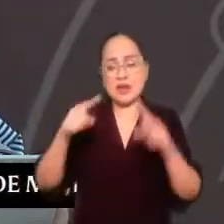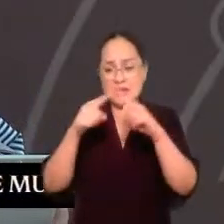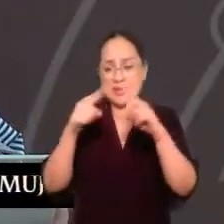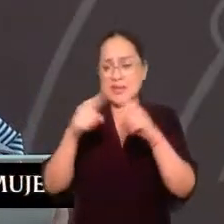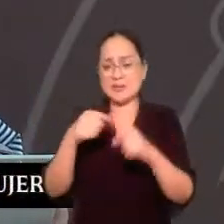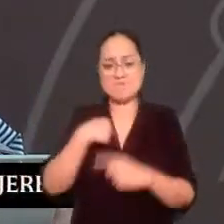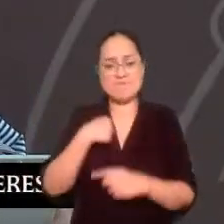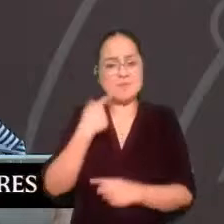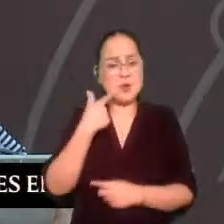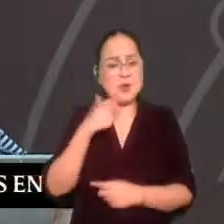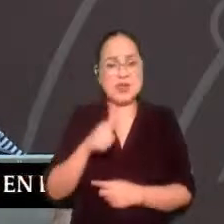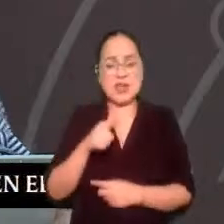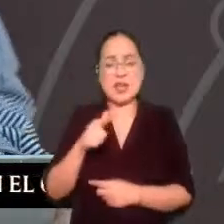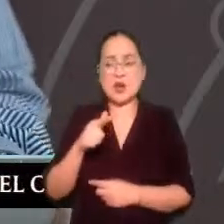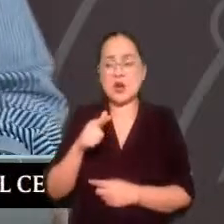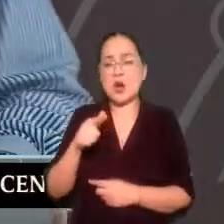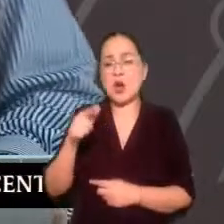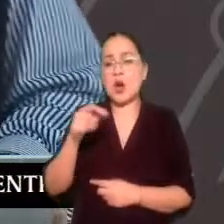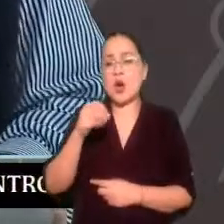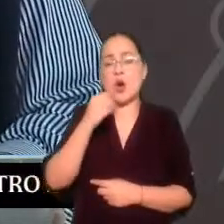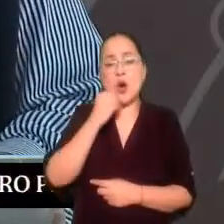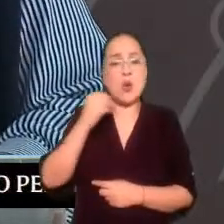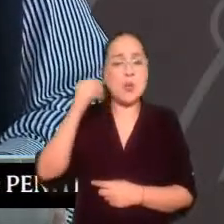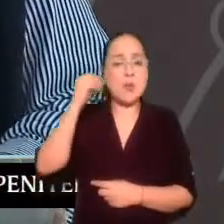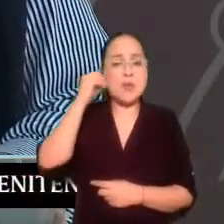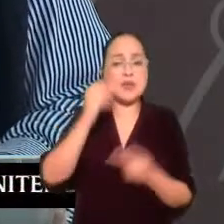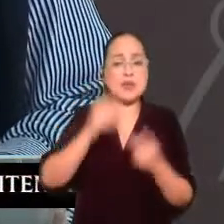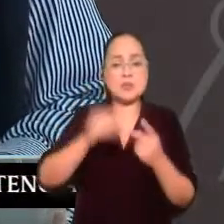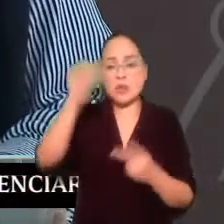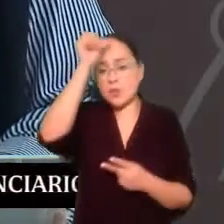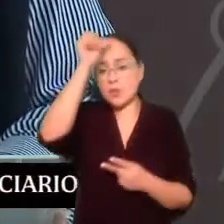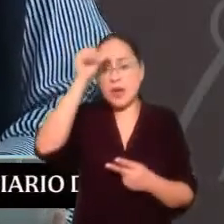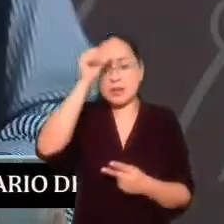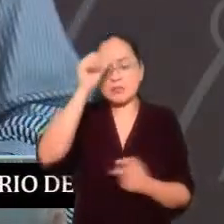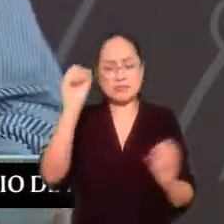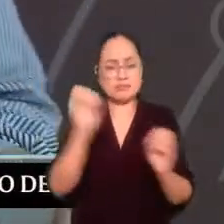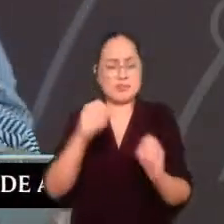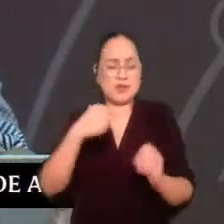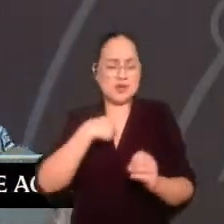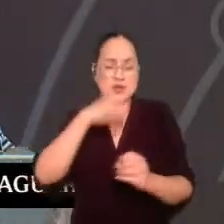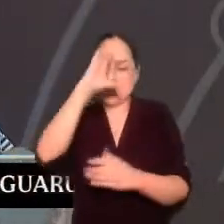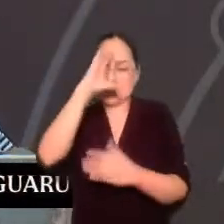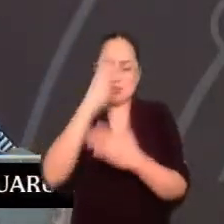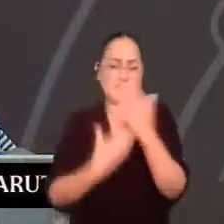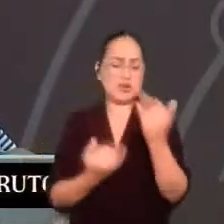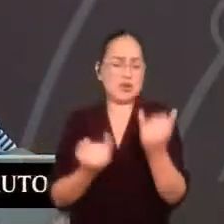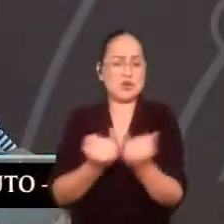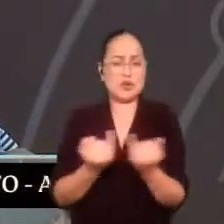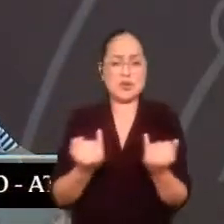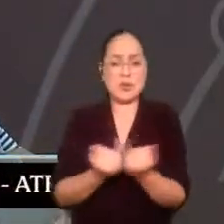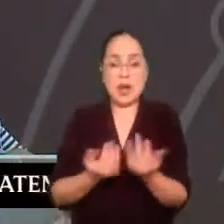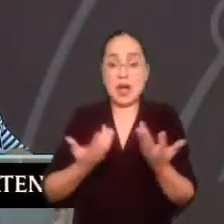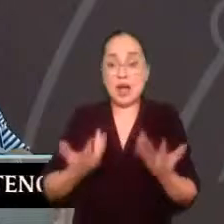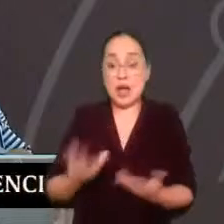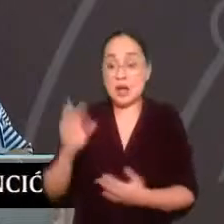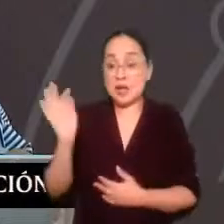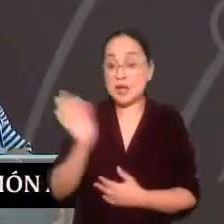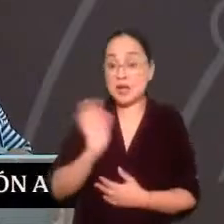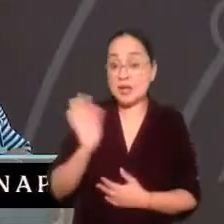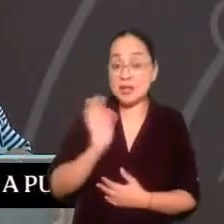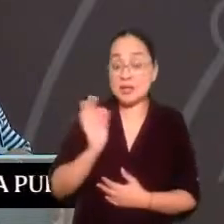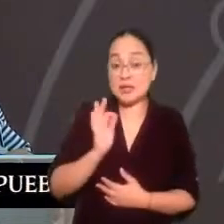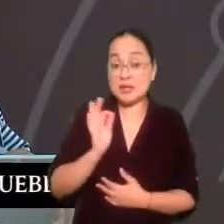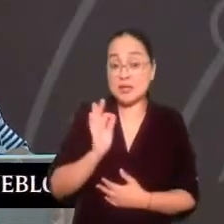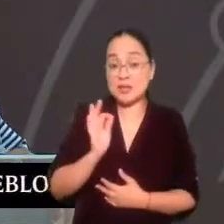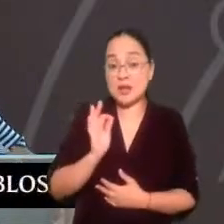el obispo, con los padres. Soy católico. No me va a afectar que no me den, aunque a mí no me dijeron,